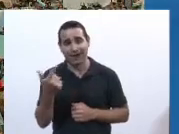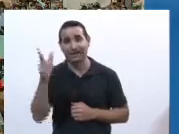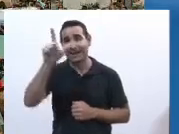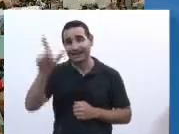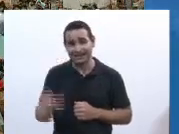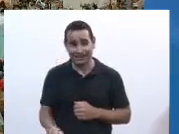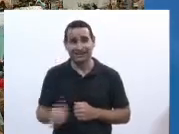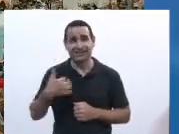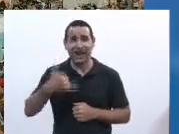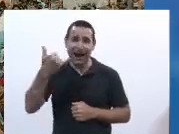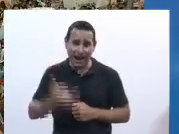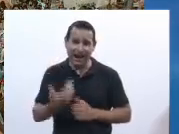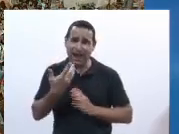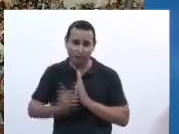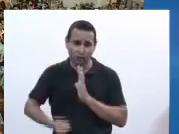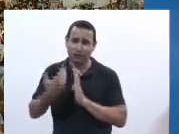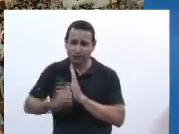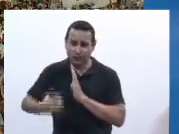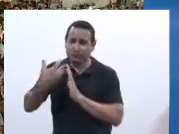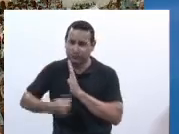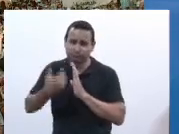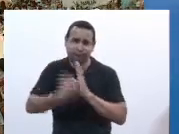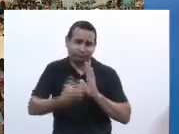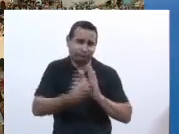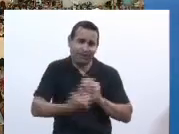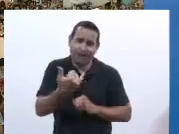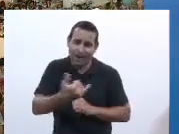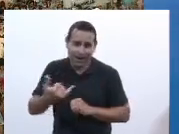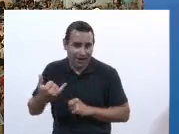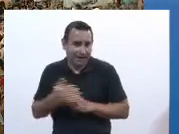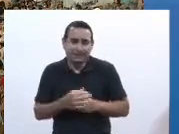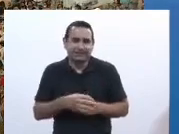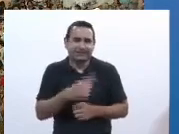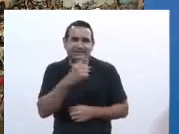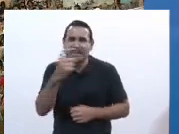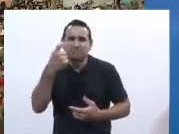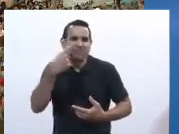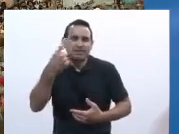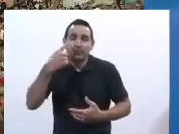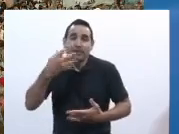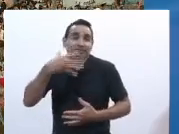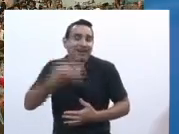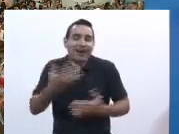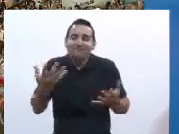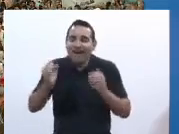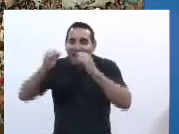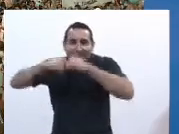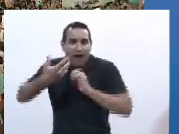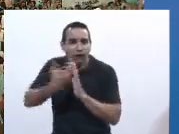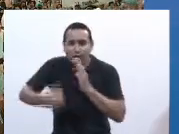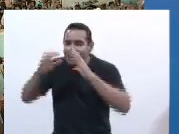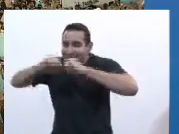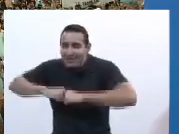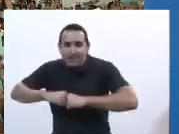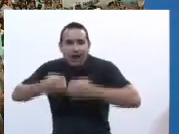los abortos actualmente. Por cientos o por miles, porque la verdad que la clandestinidad no ayuda